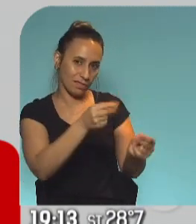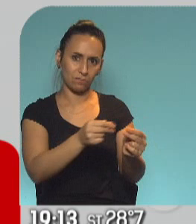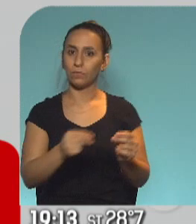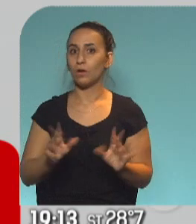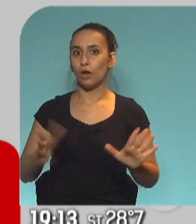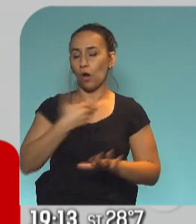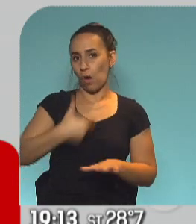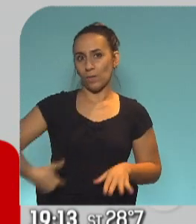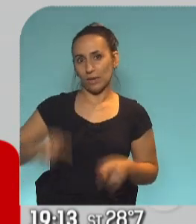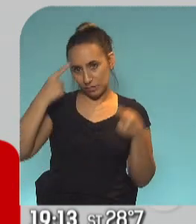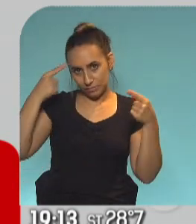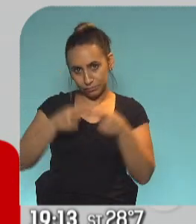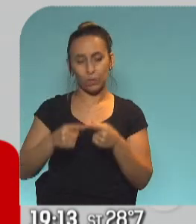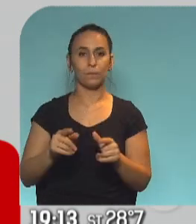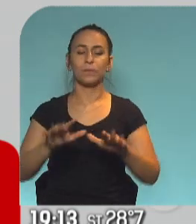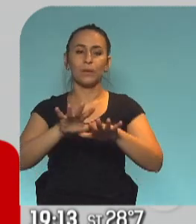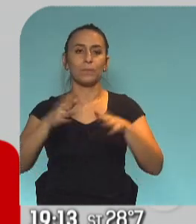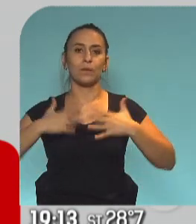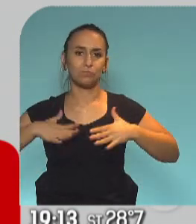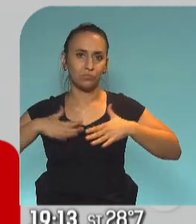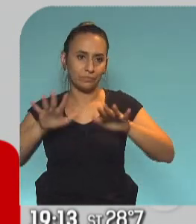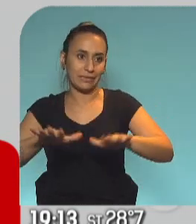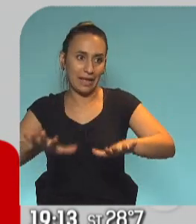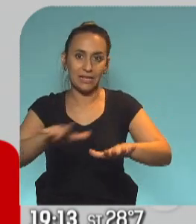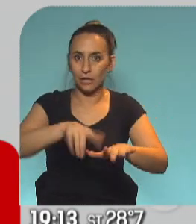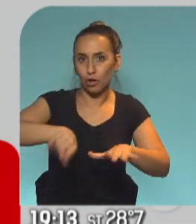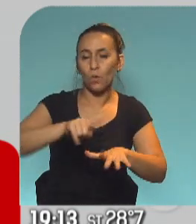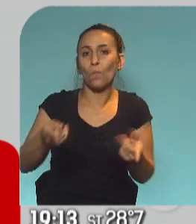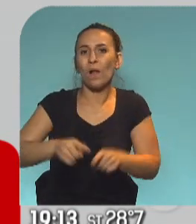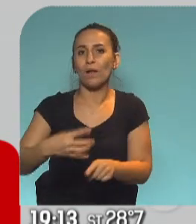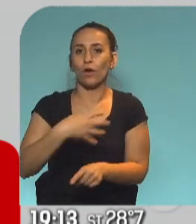menos calmarlo un poco. Sí, o que no se ramifique, ¿no? Que no se